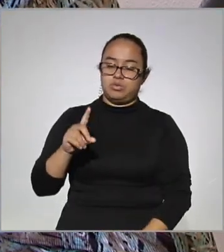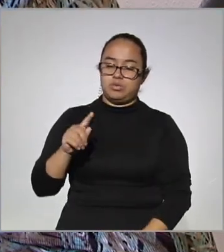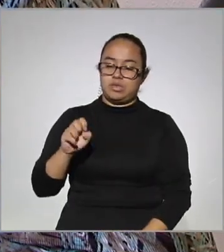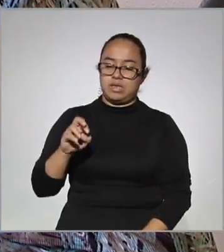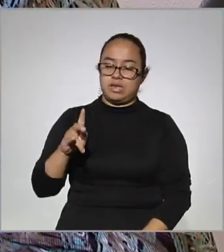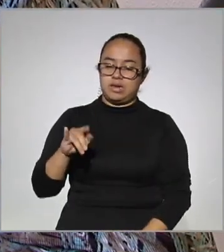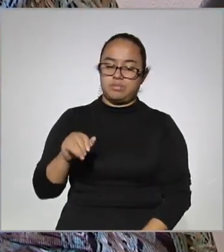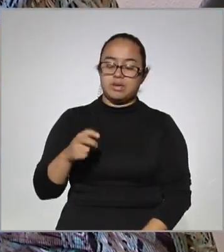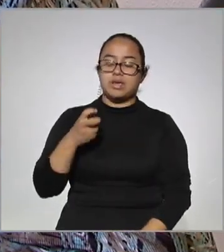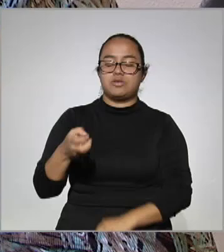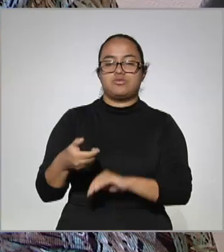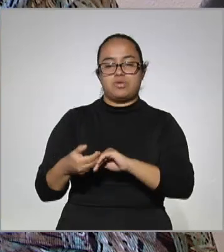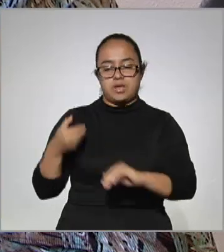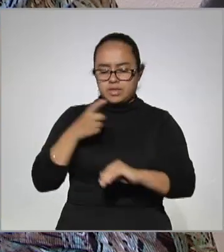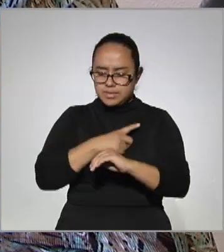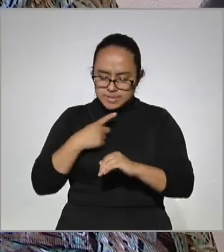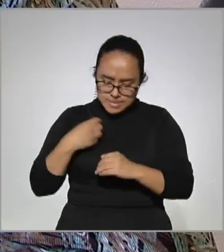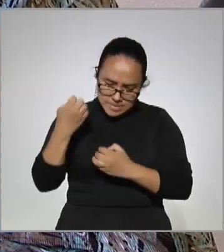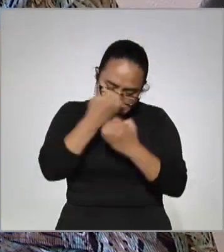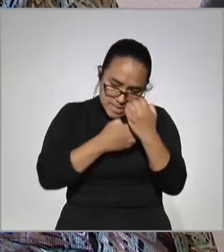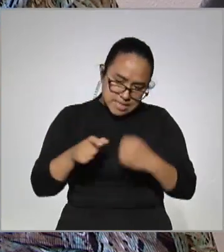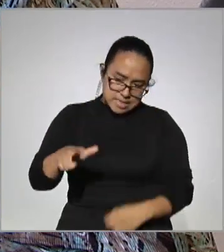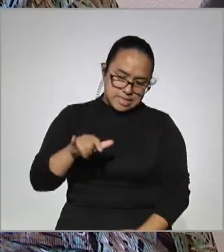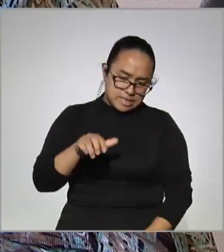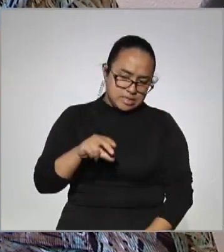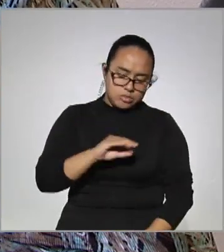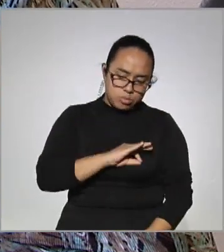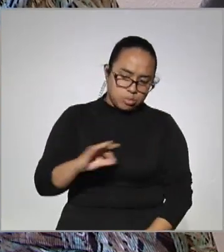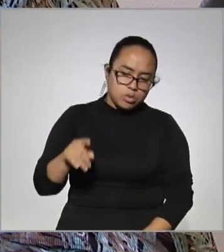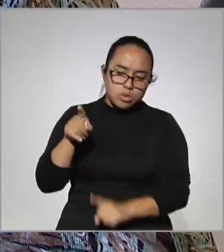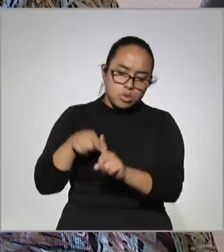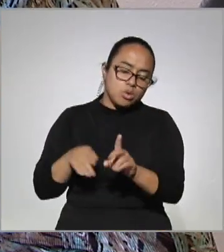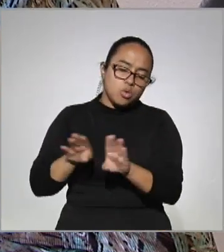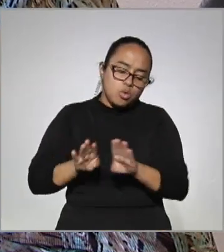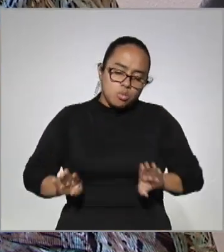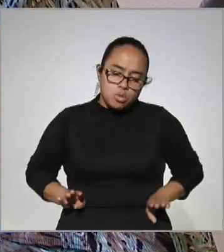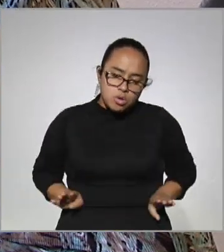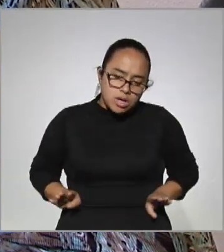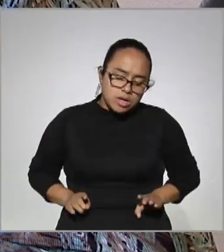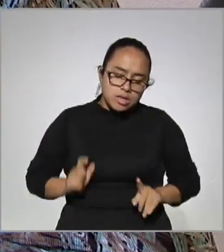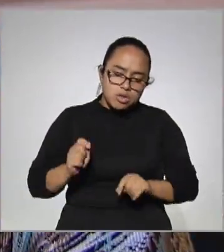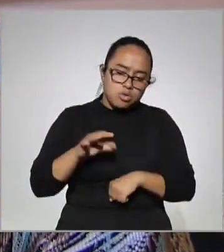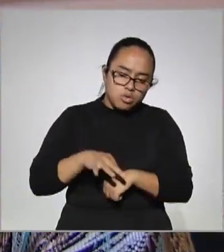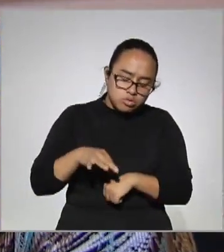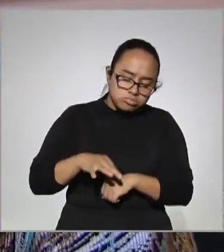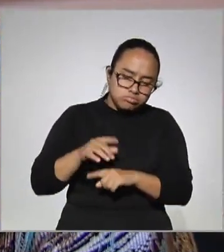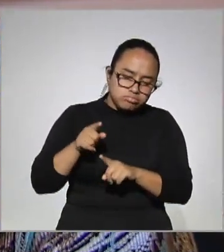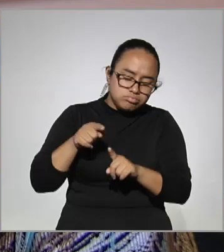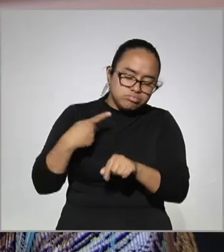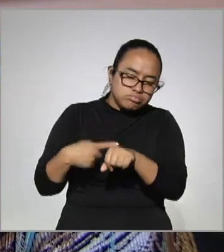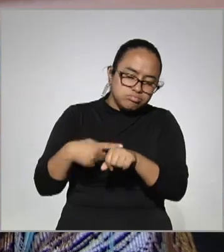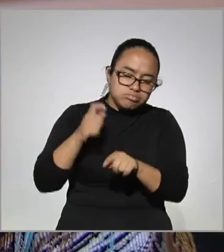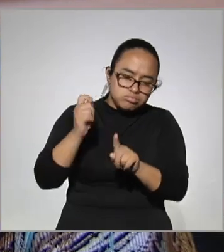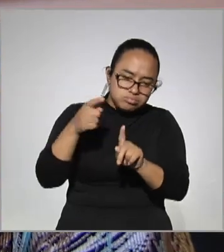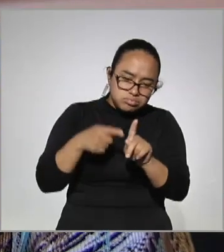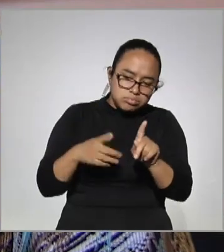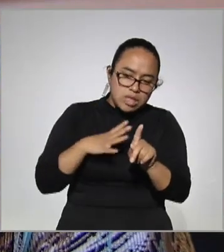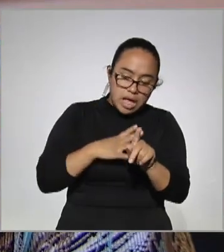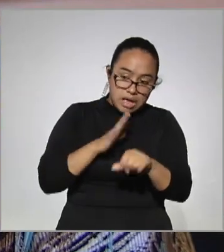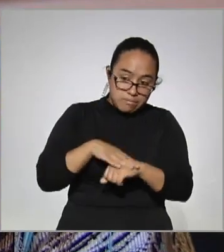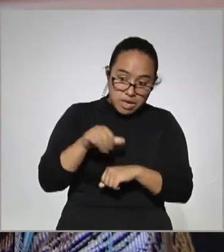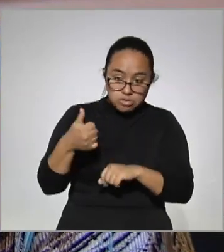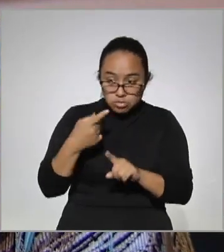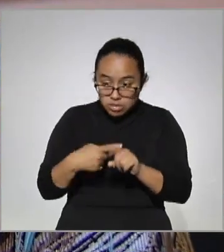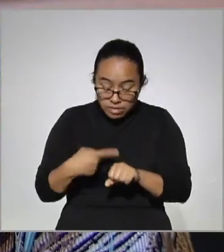tratamiento que previamente se tiene que evaluar a la paciente, conocer el estadio, sus características clínicas, enfermedades agregadas que tenga la paciente,